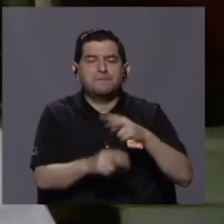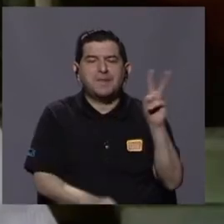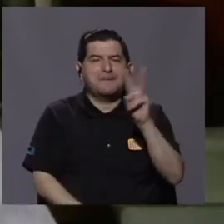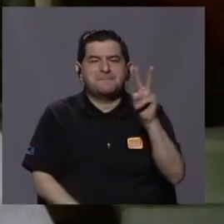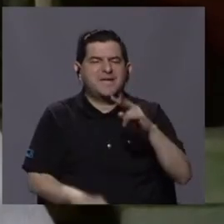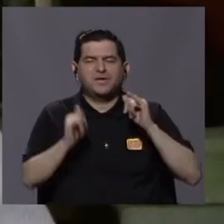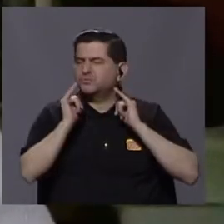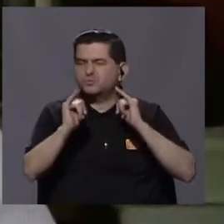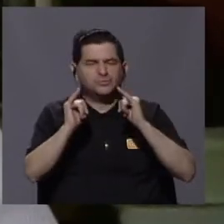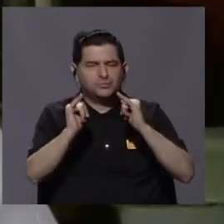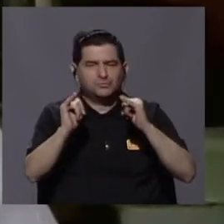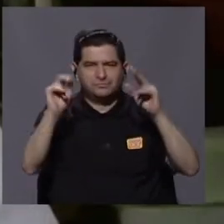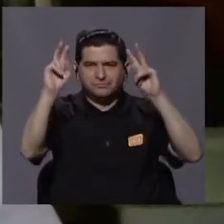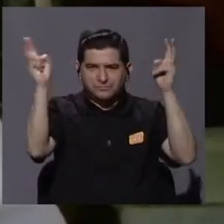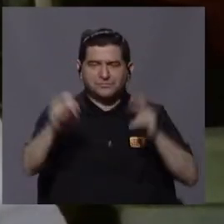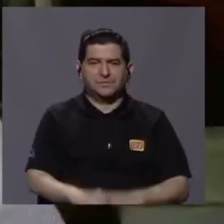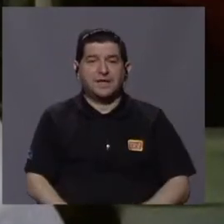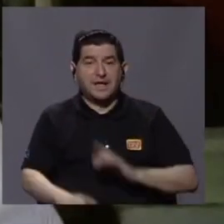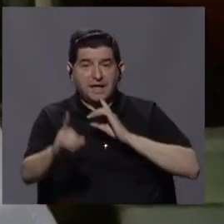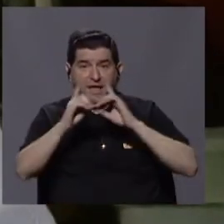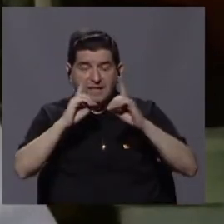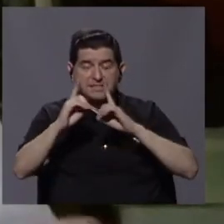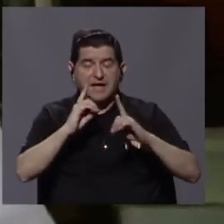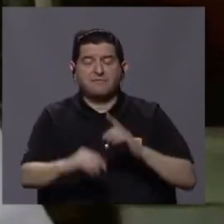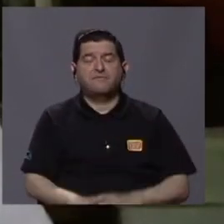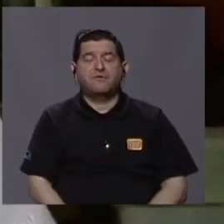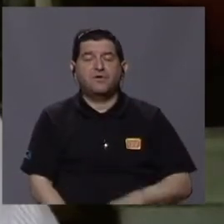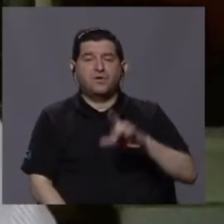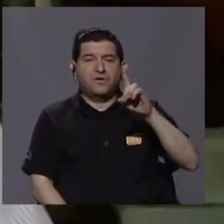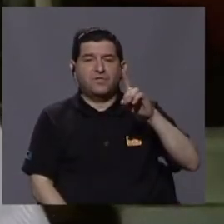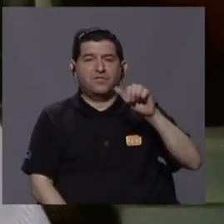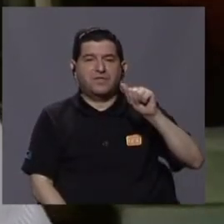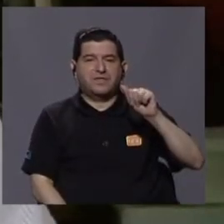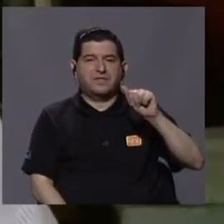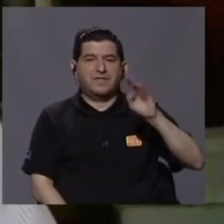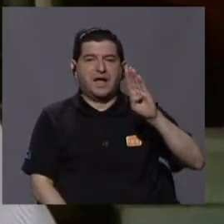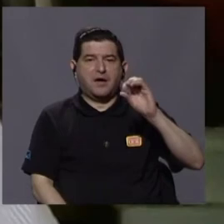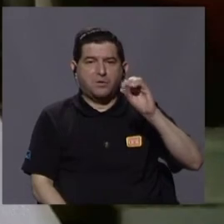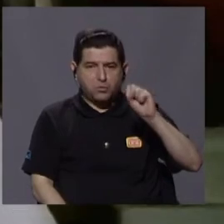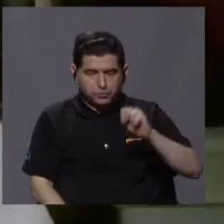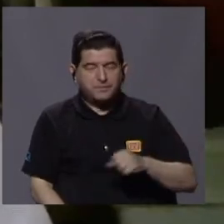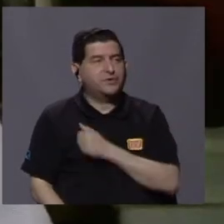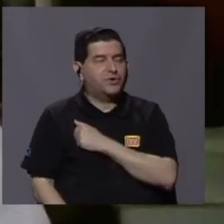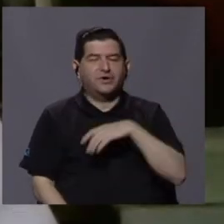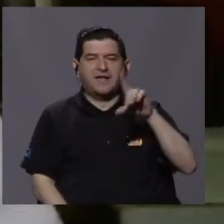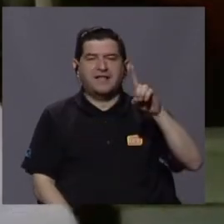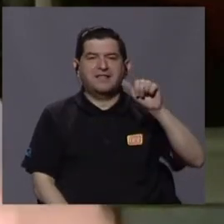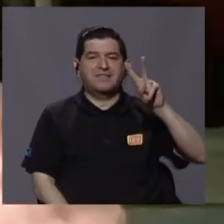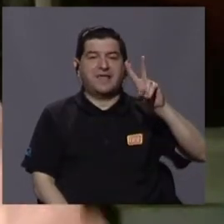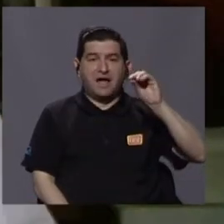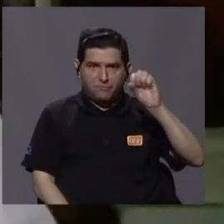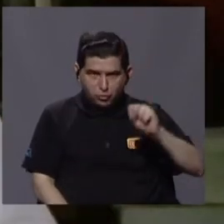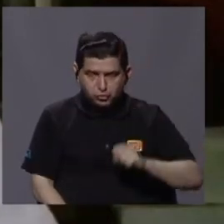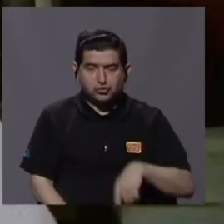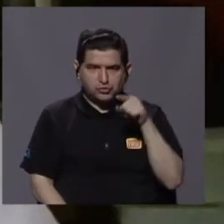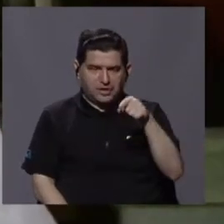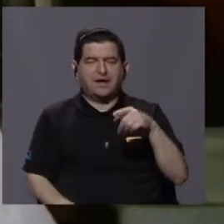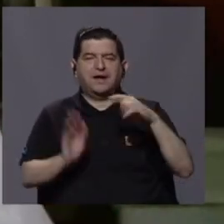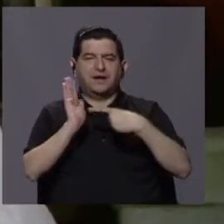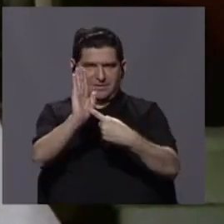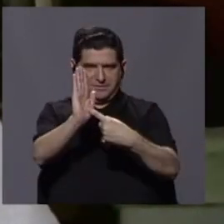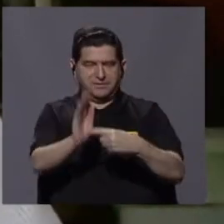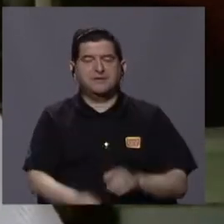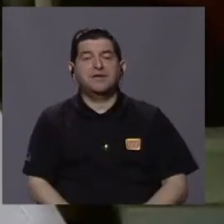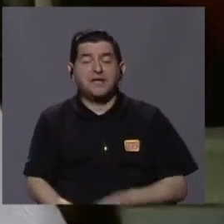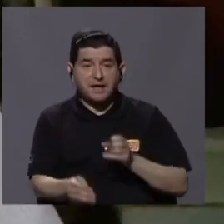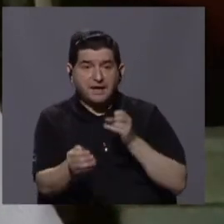ha preparado para presentar en el diálogo de davos el foro económico mundial último y en este interesantísimo estudio